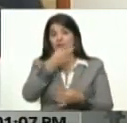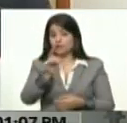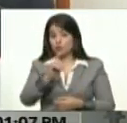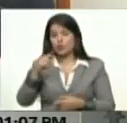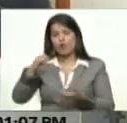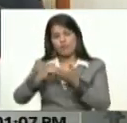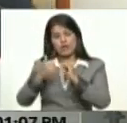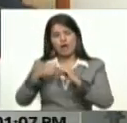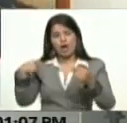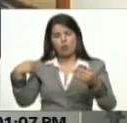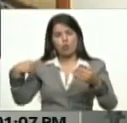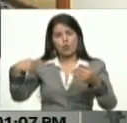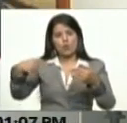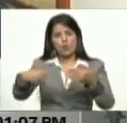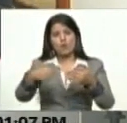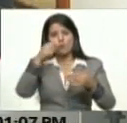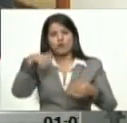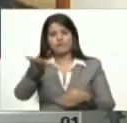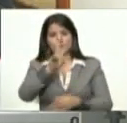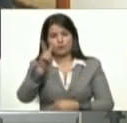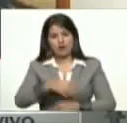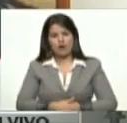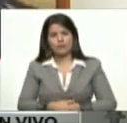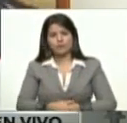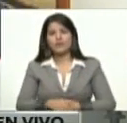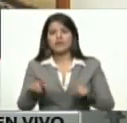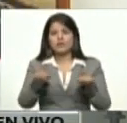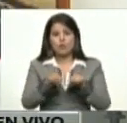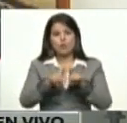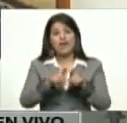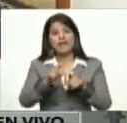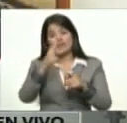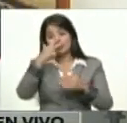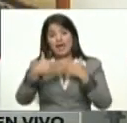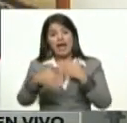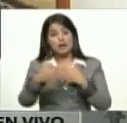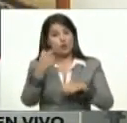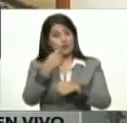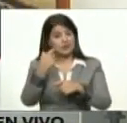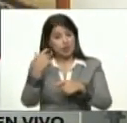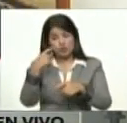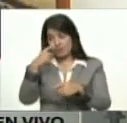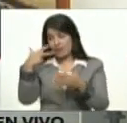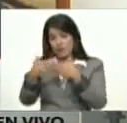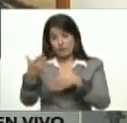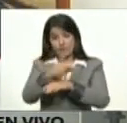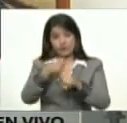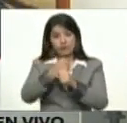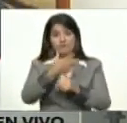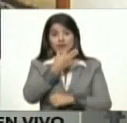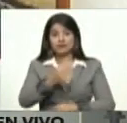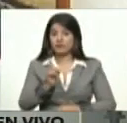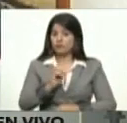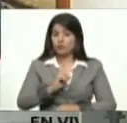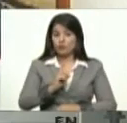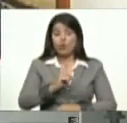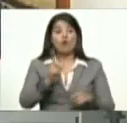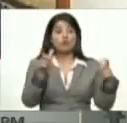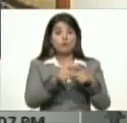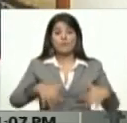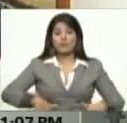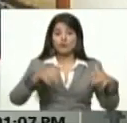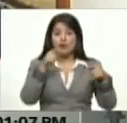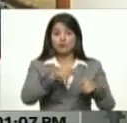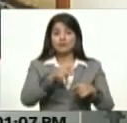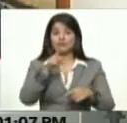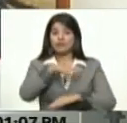para el pueblo venezolano. Como han sido complicados estos 3 años de gobierno, donde la burguesía nacional, creyendo y con,